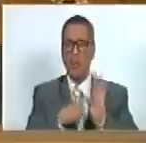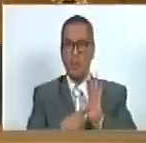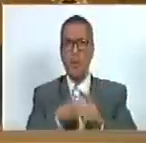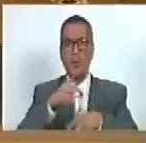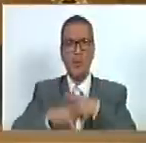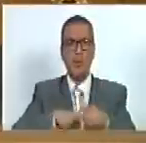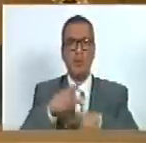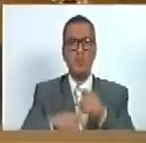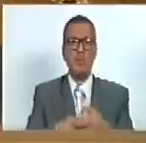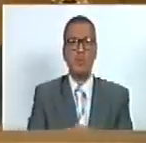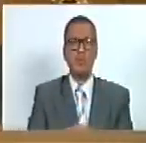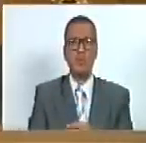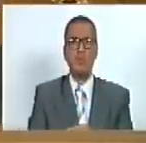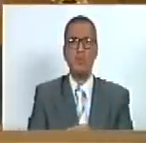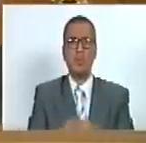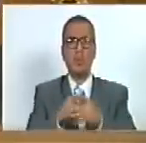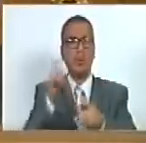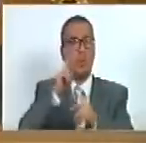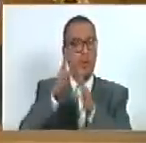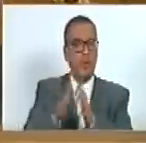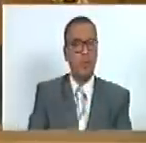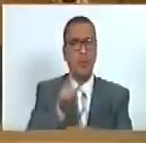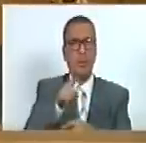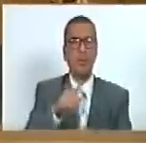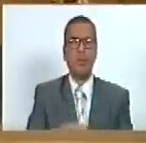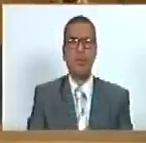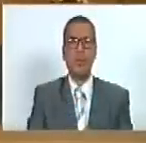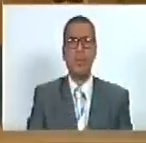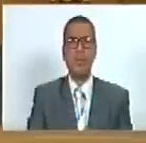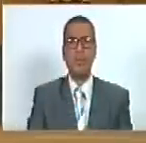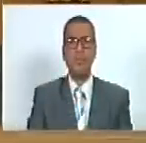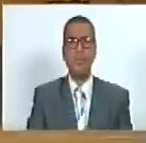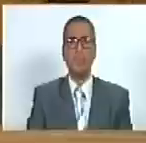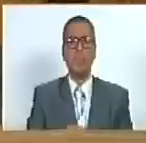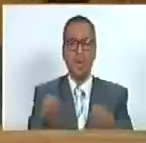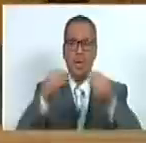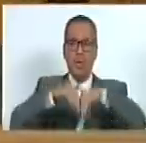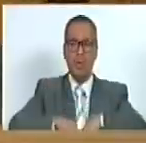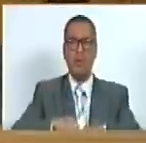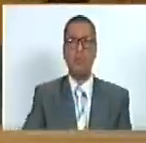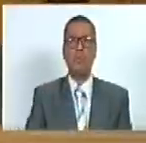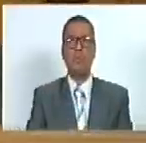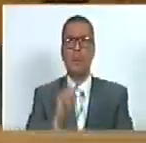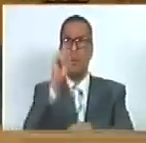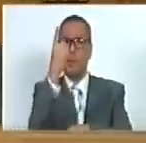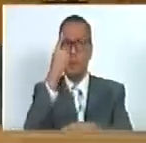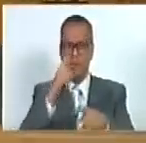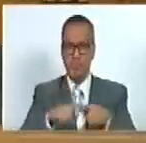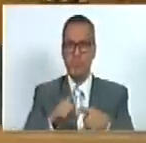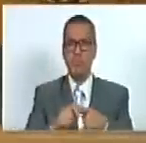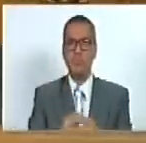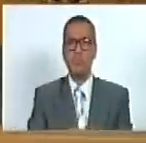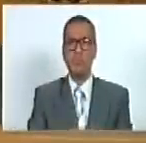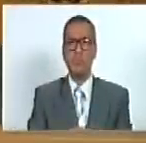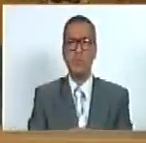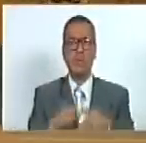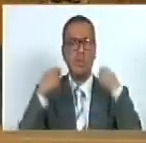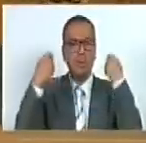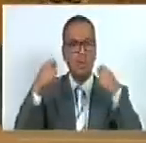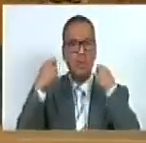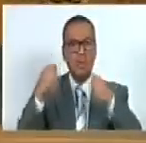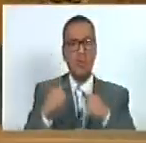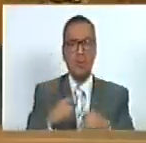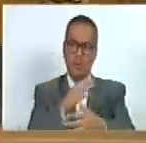productiva para las venezolanas y venezolanos. Acuerda, primero, celebrar